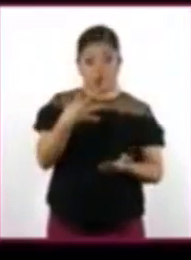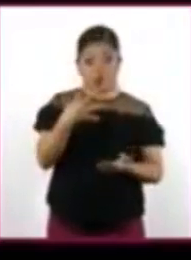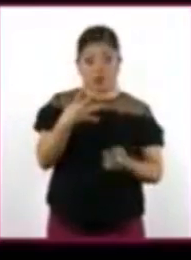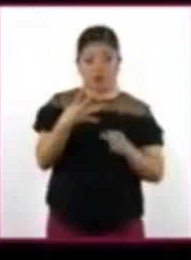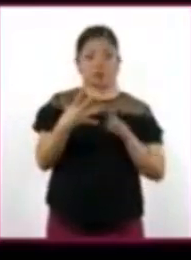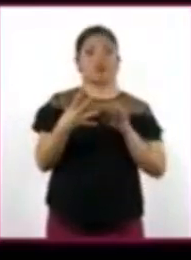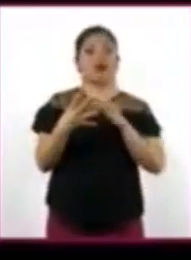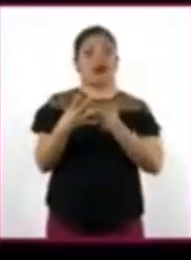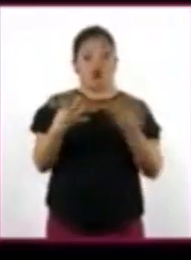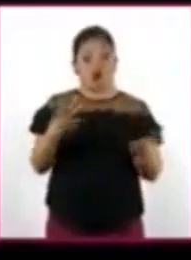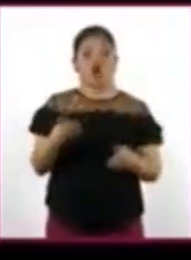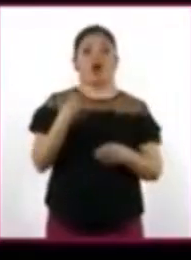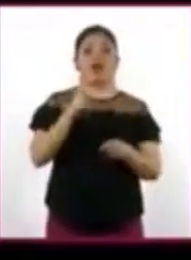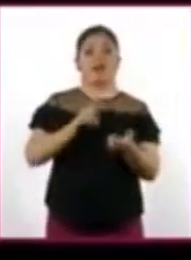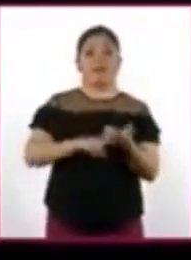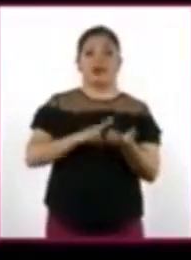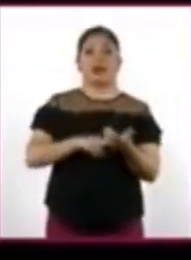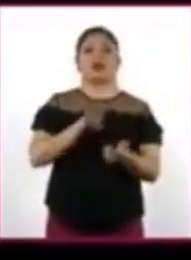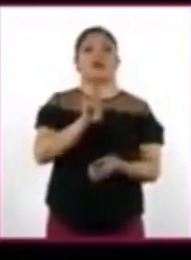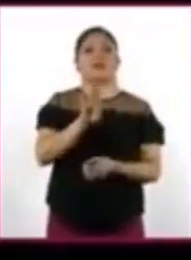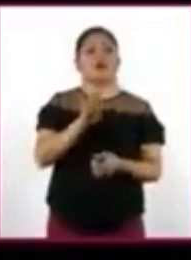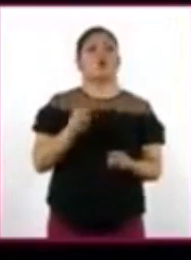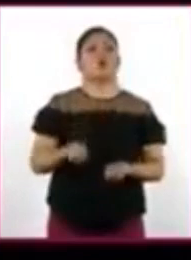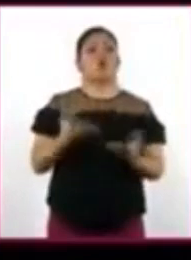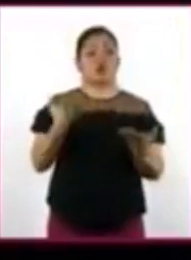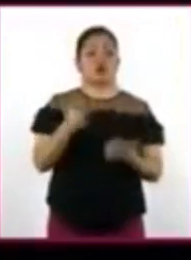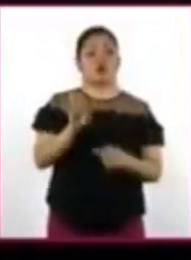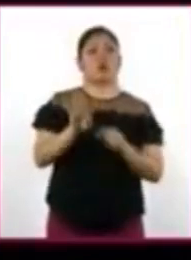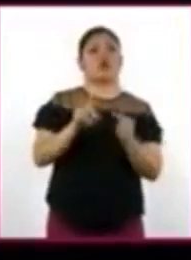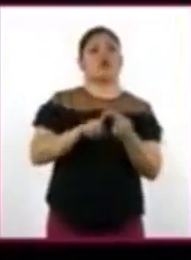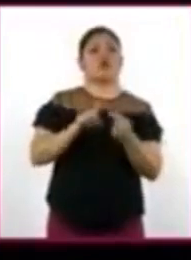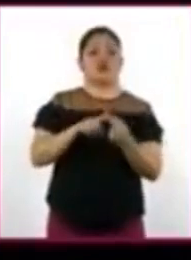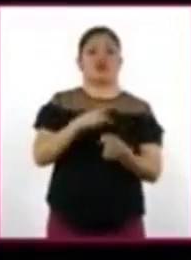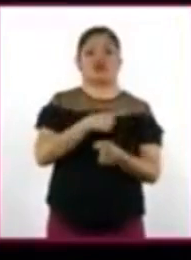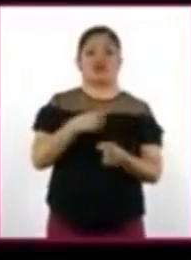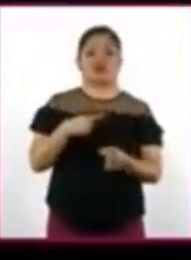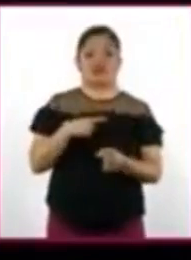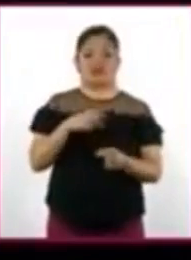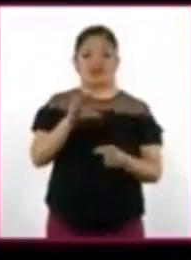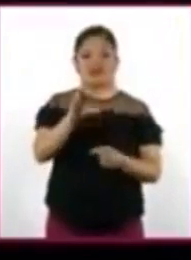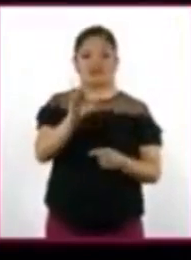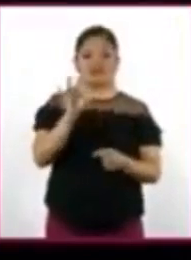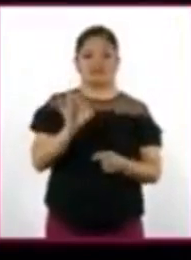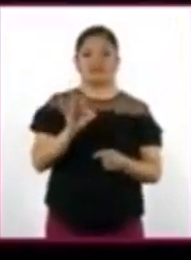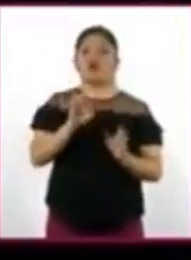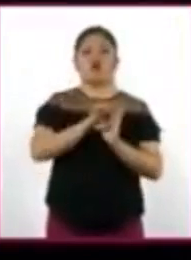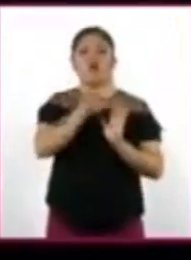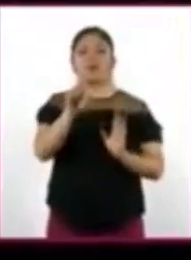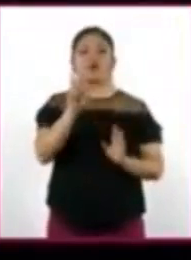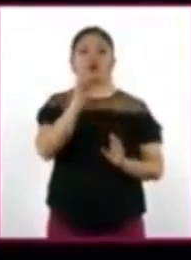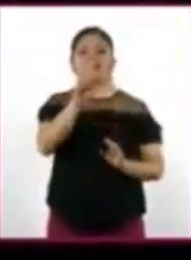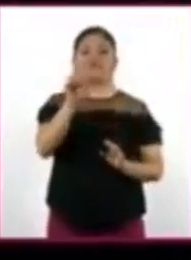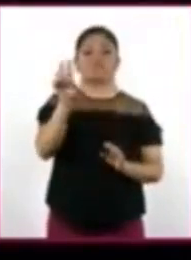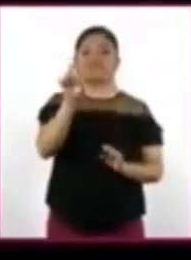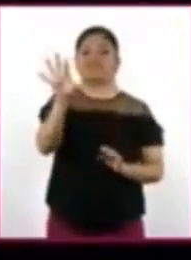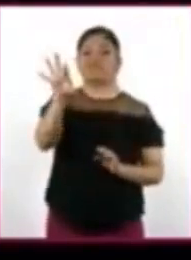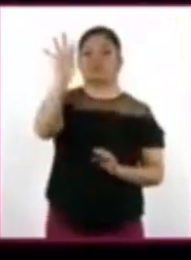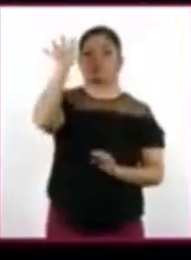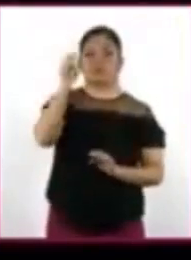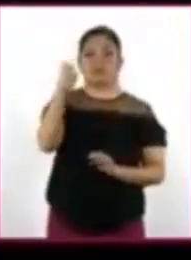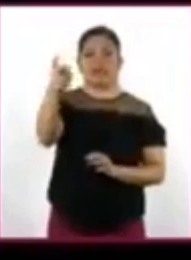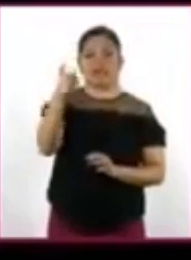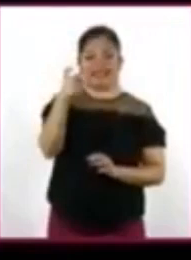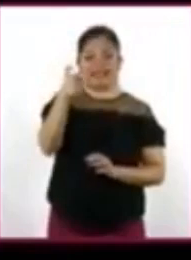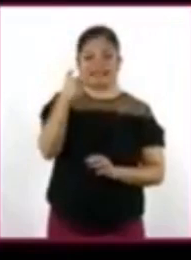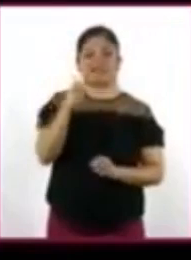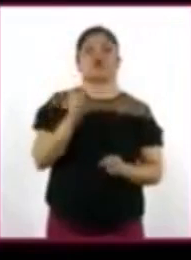que investigar es cuánto vale b. Para sacar a b, lo único que hay que hacer es agarrar un punto, o dicho de otra manera, agarrar una x